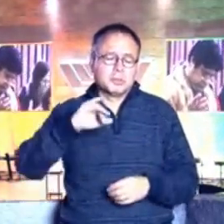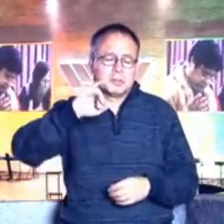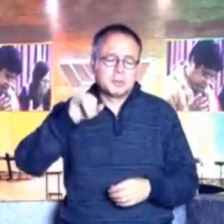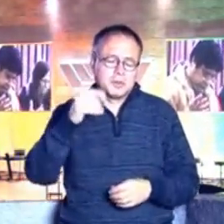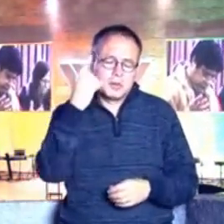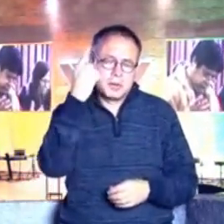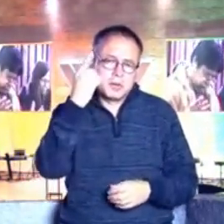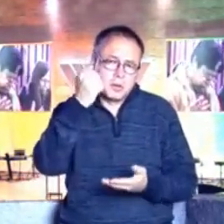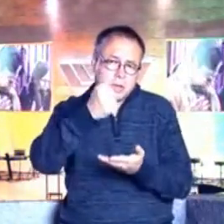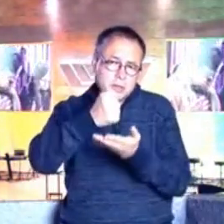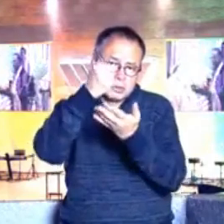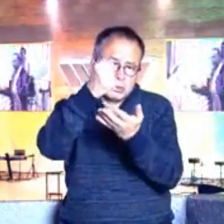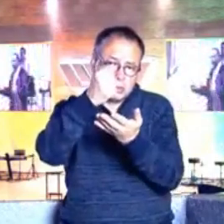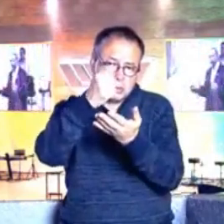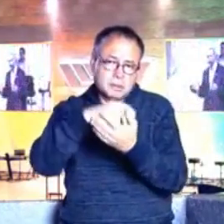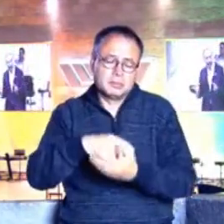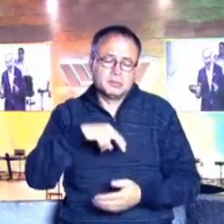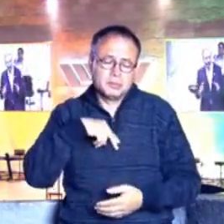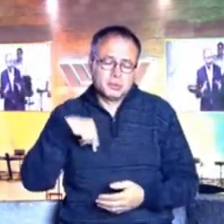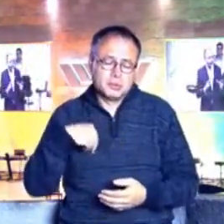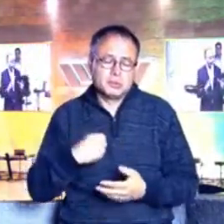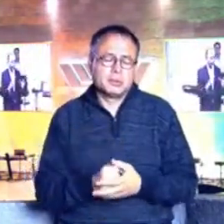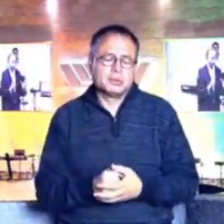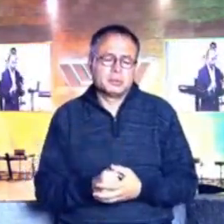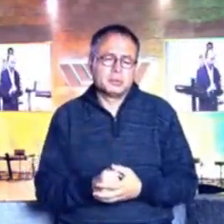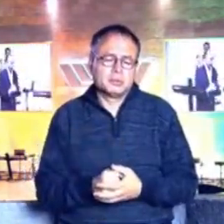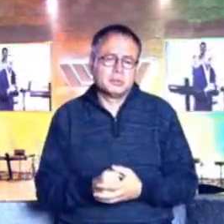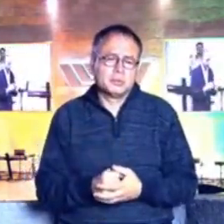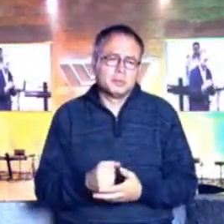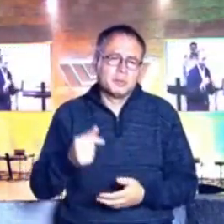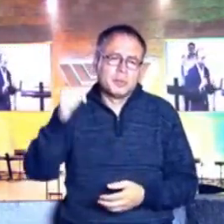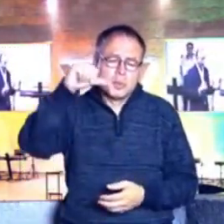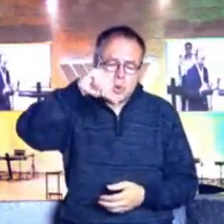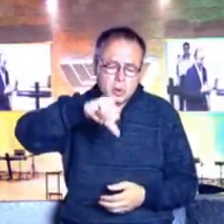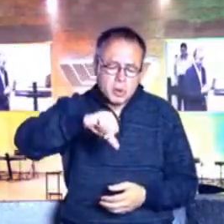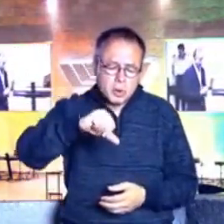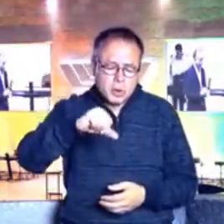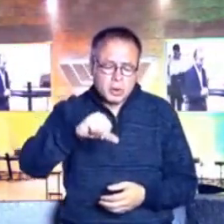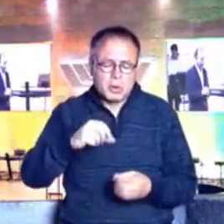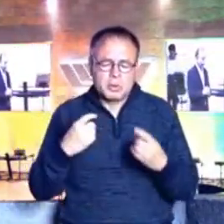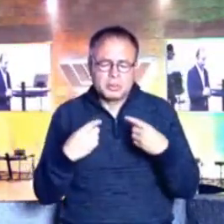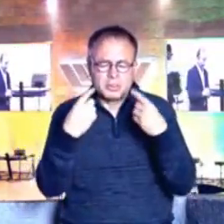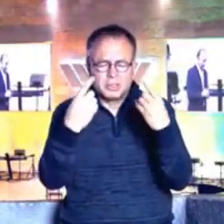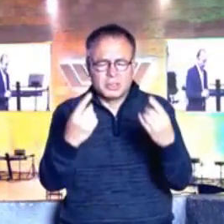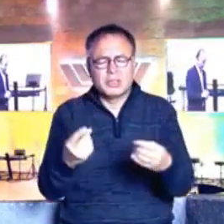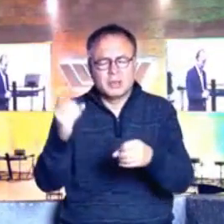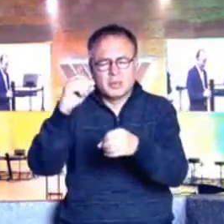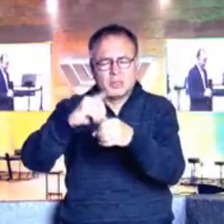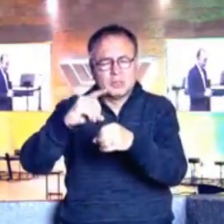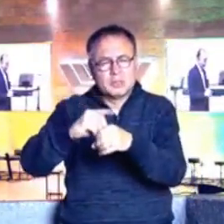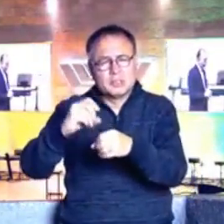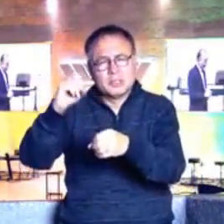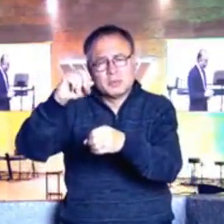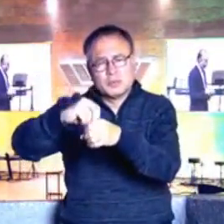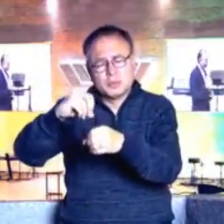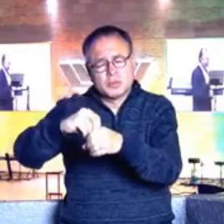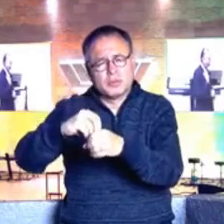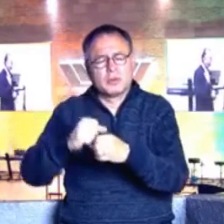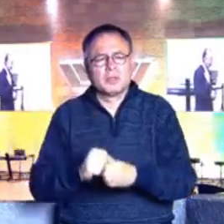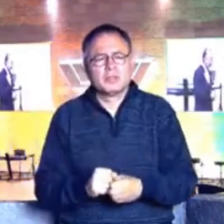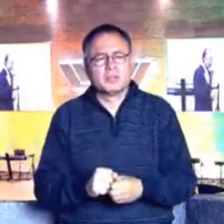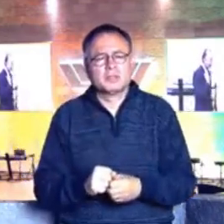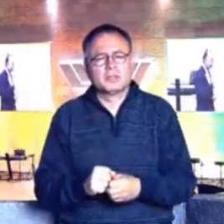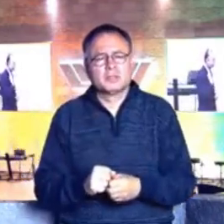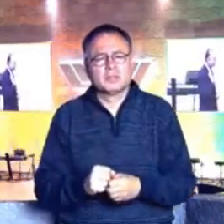jire hoy venimos a entregarte nuestros diezmos y nuestras ofrendas como una medida